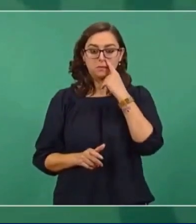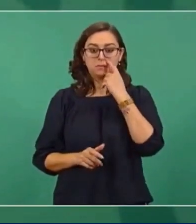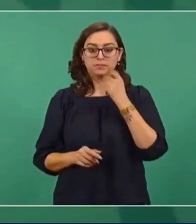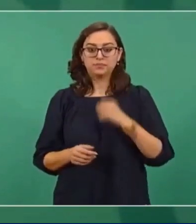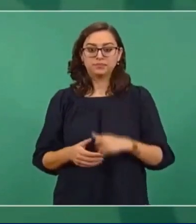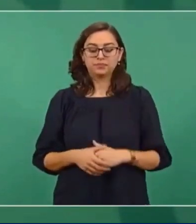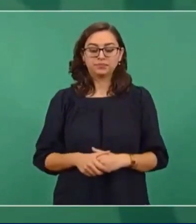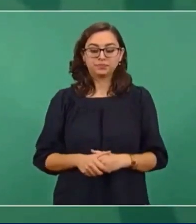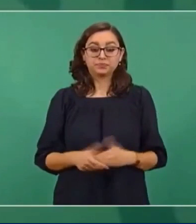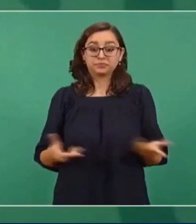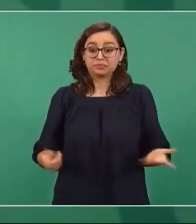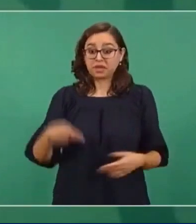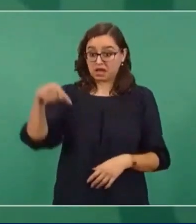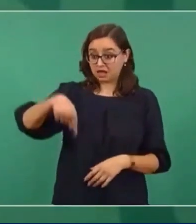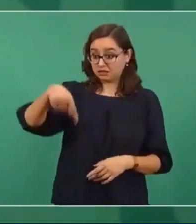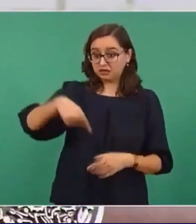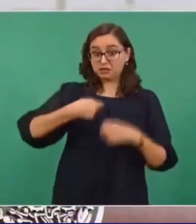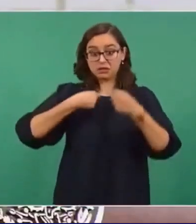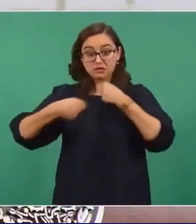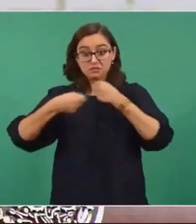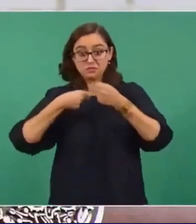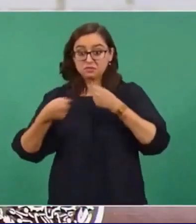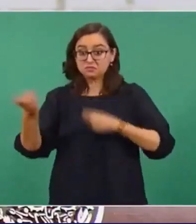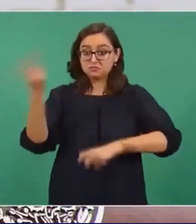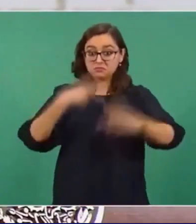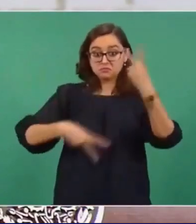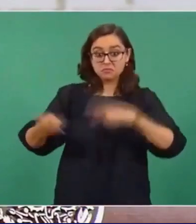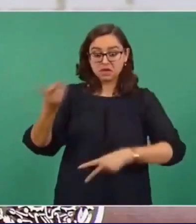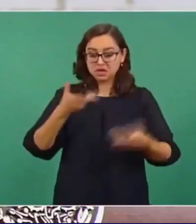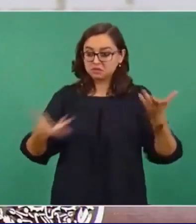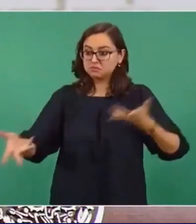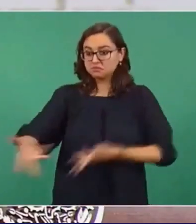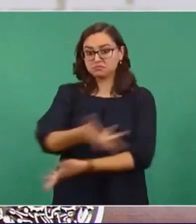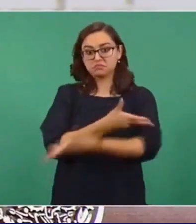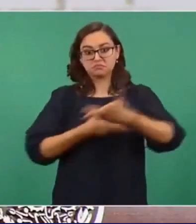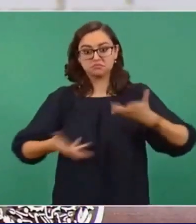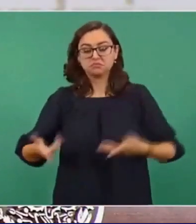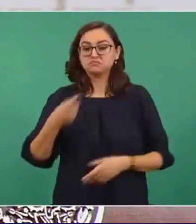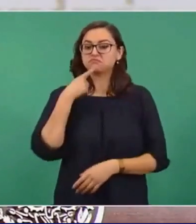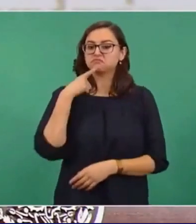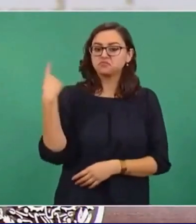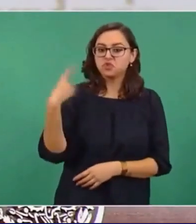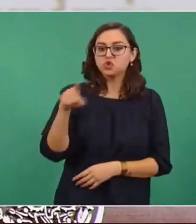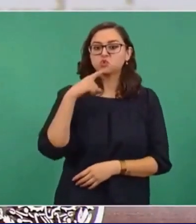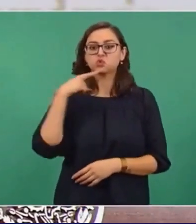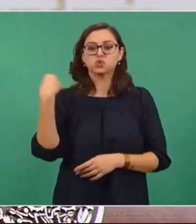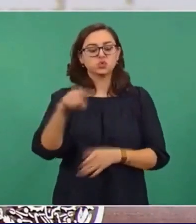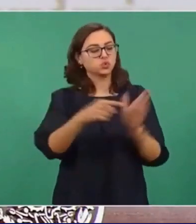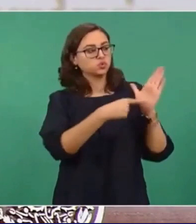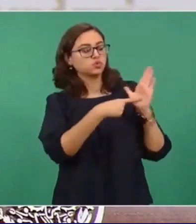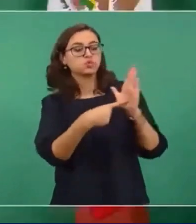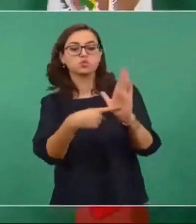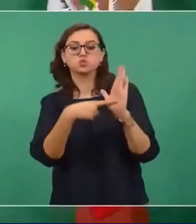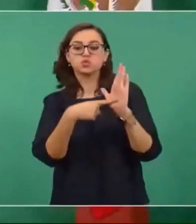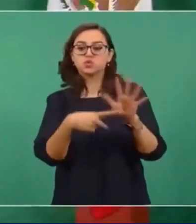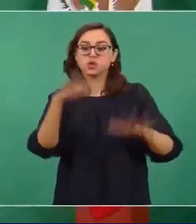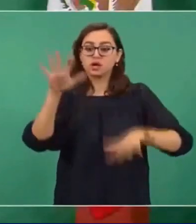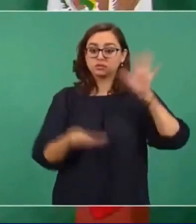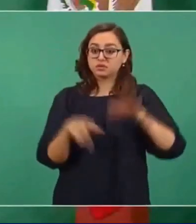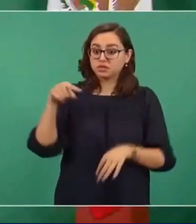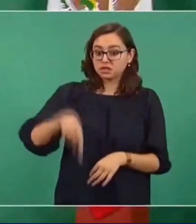de denuncia, a veces algunos se molestan porque te dan nombres y